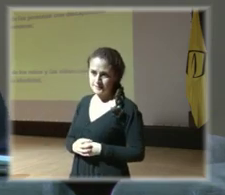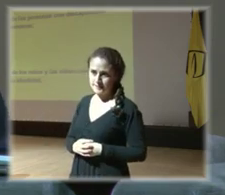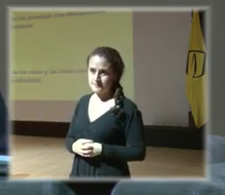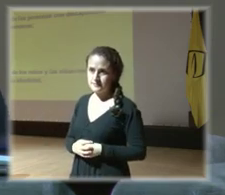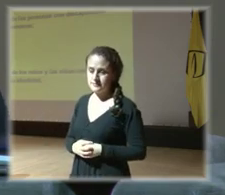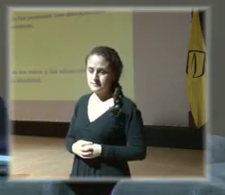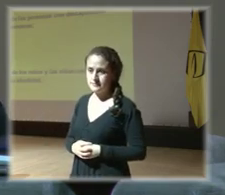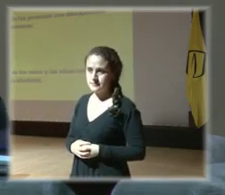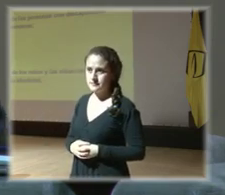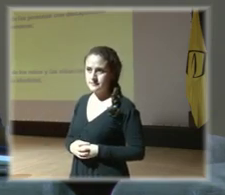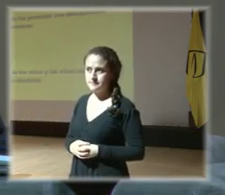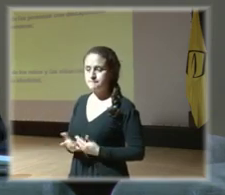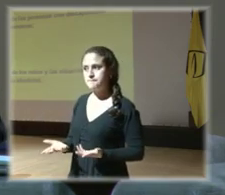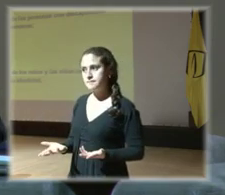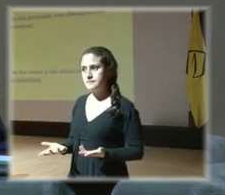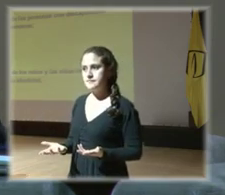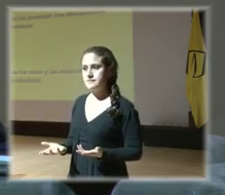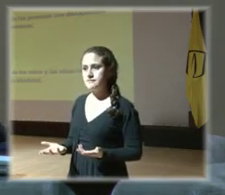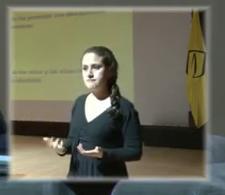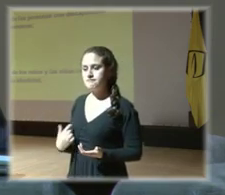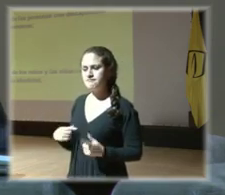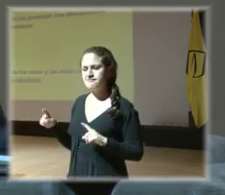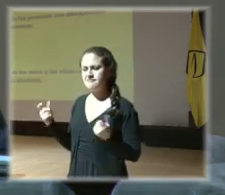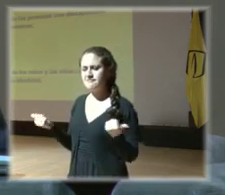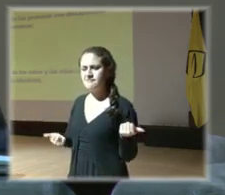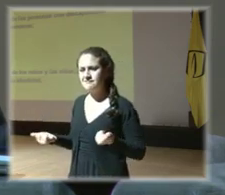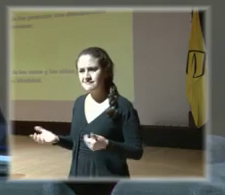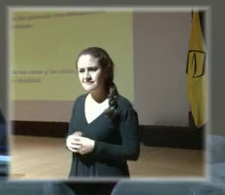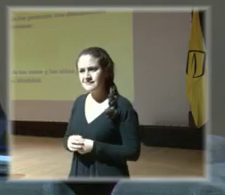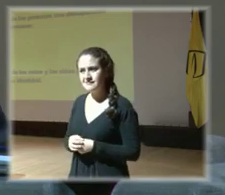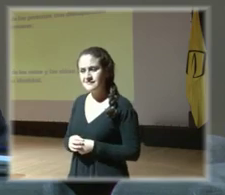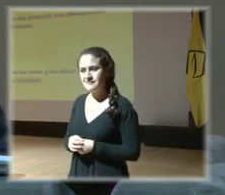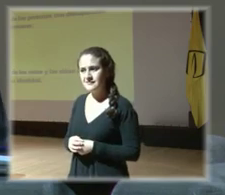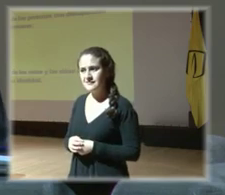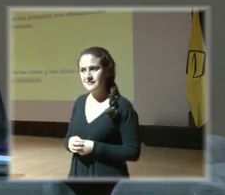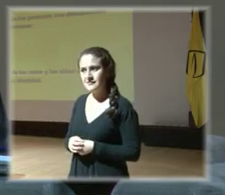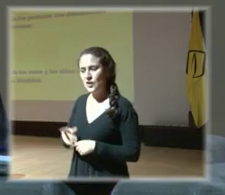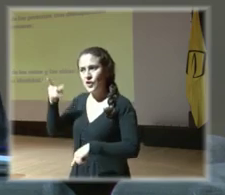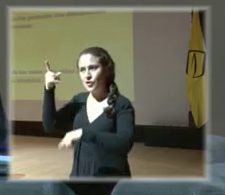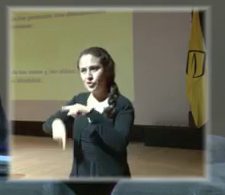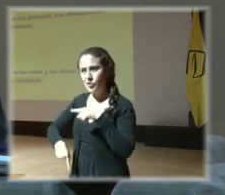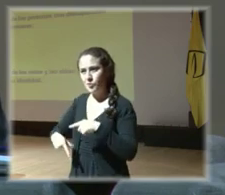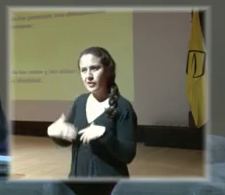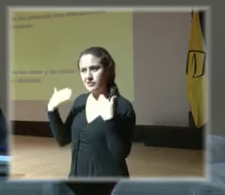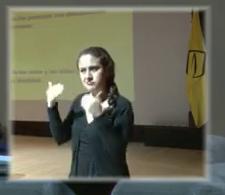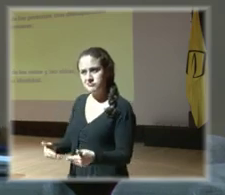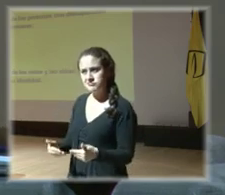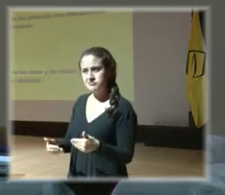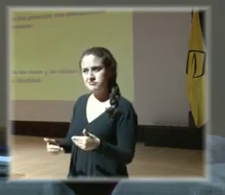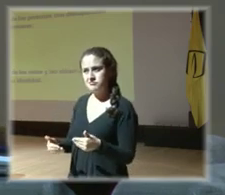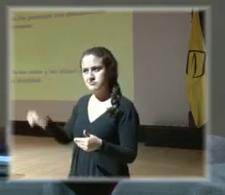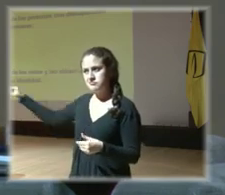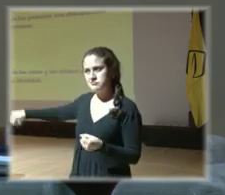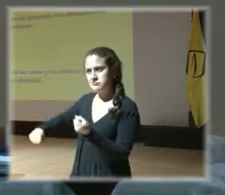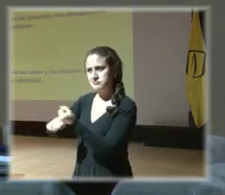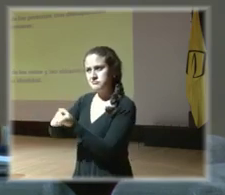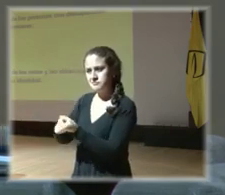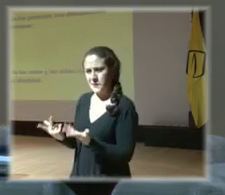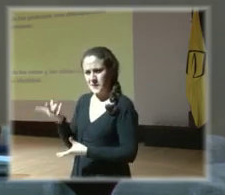cual, digamos, ¿de qué estamos hablando? ¿Cómo puede haber una incapacidad y apoyos al mismo